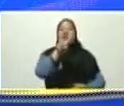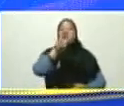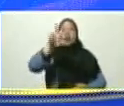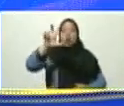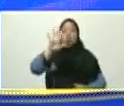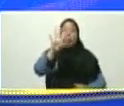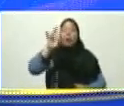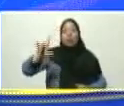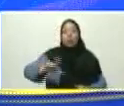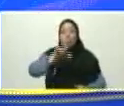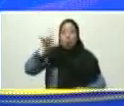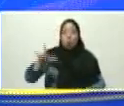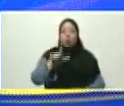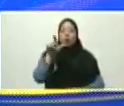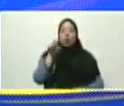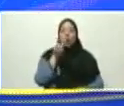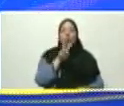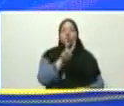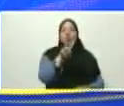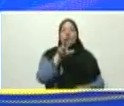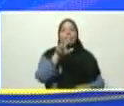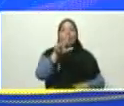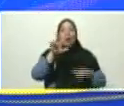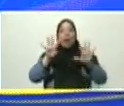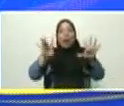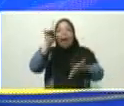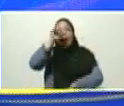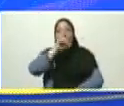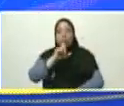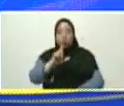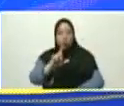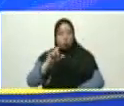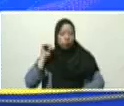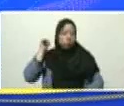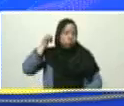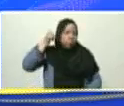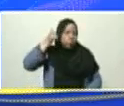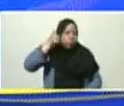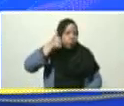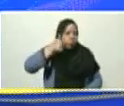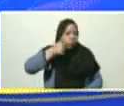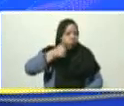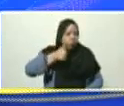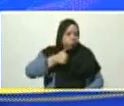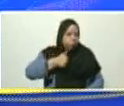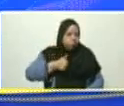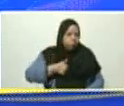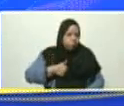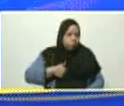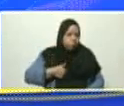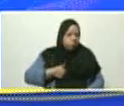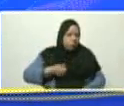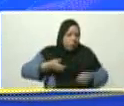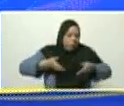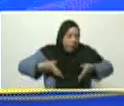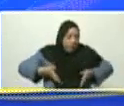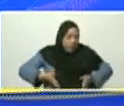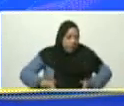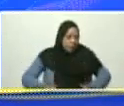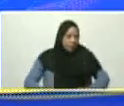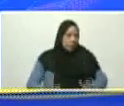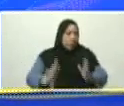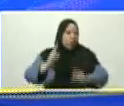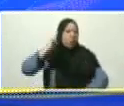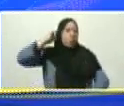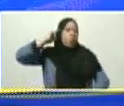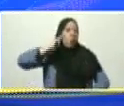julio, los 239 años de nuestro gran libertador, el